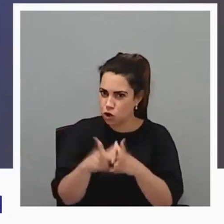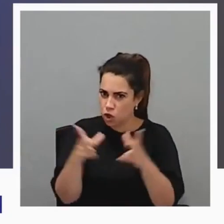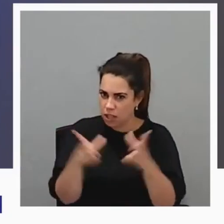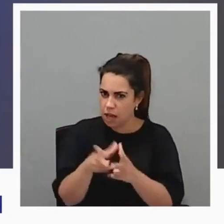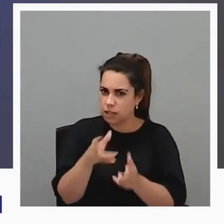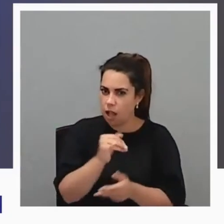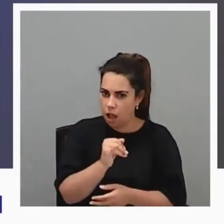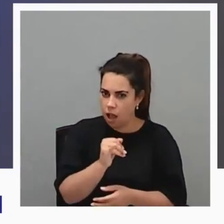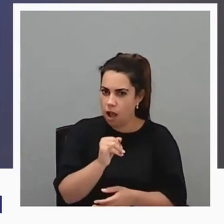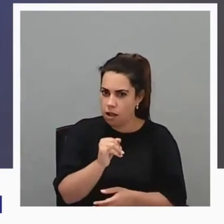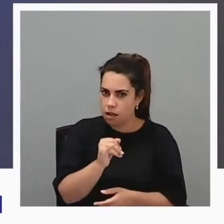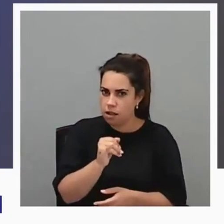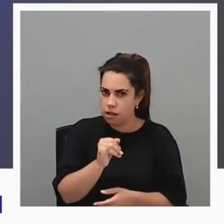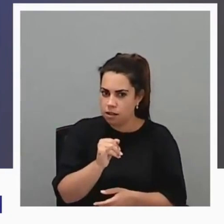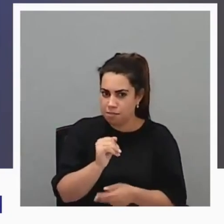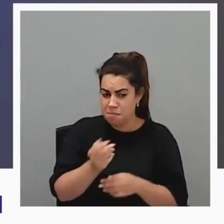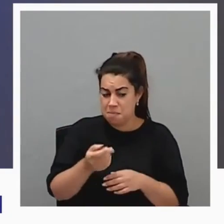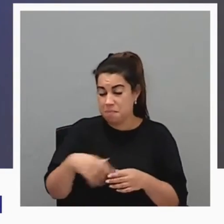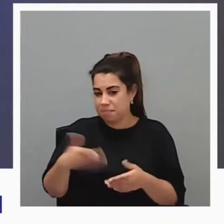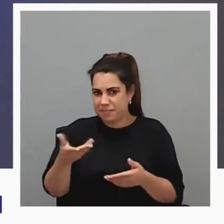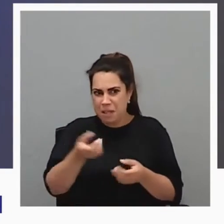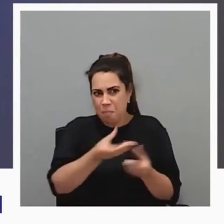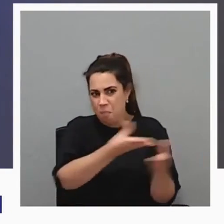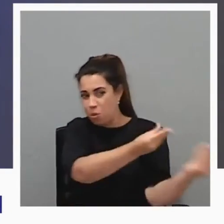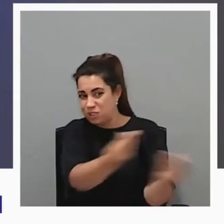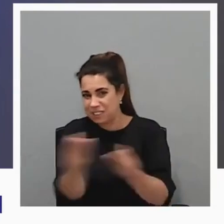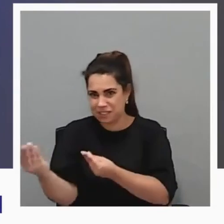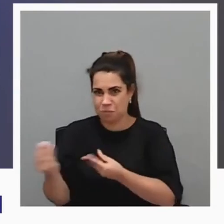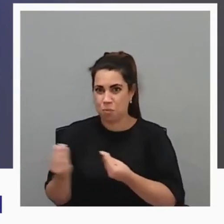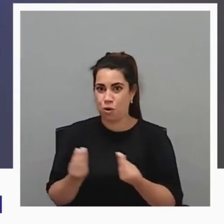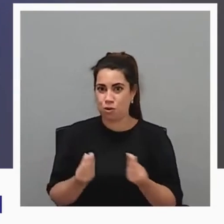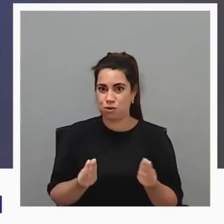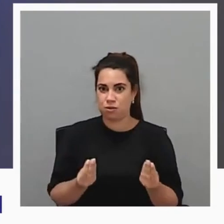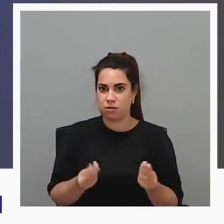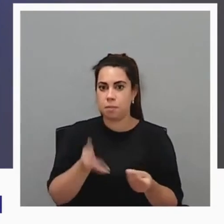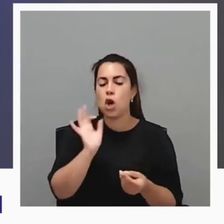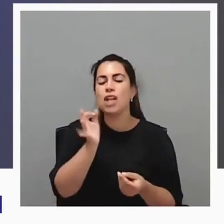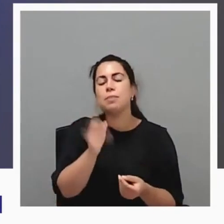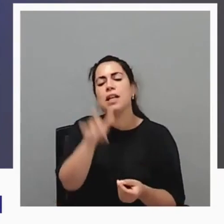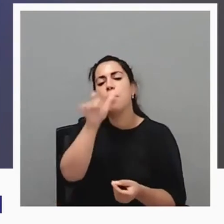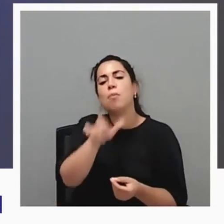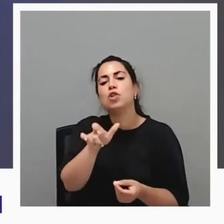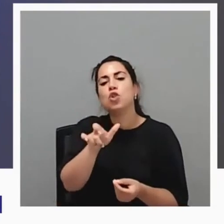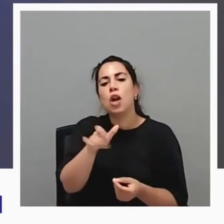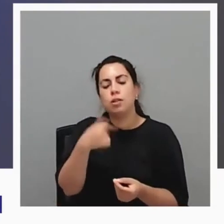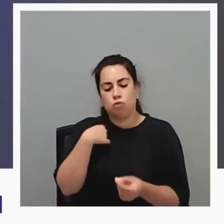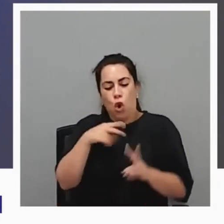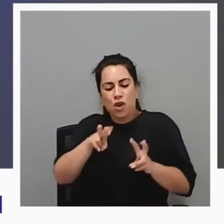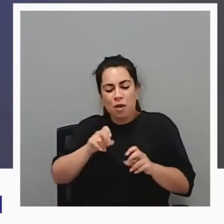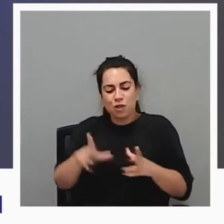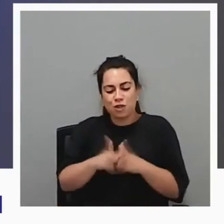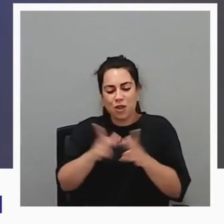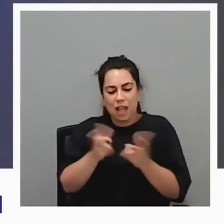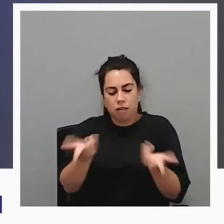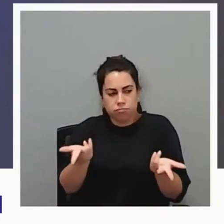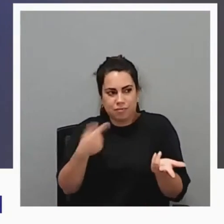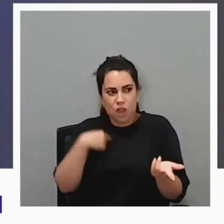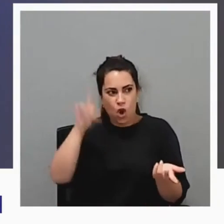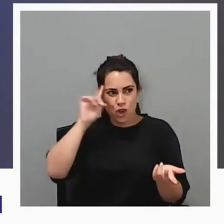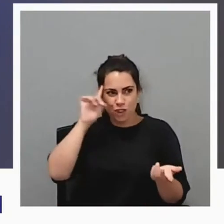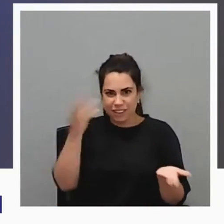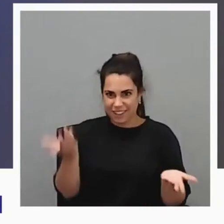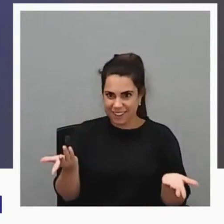das una patada y salen 1000. Lo que pasa es que hay muchos que no saben que están innovando socialmente. O sea, no me quería ir a la